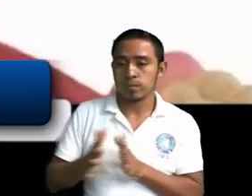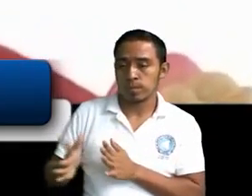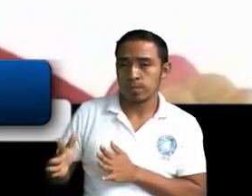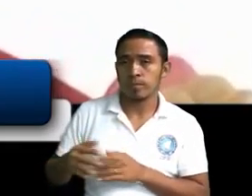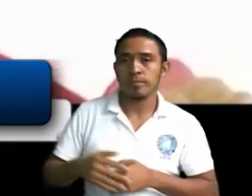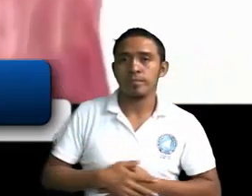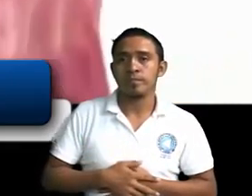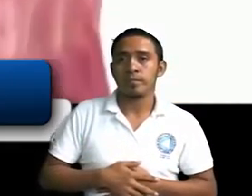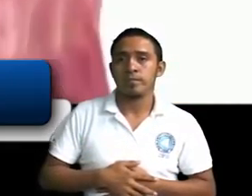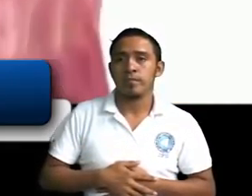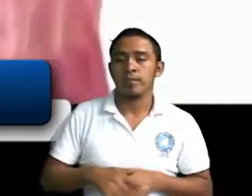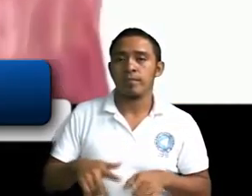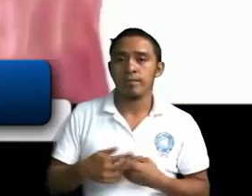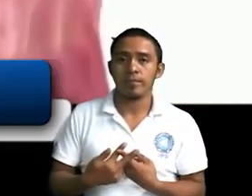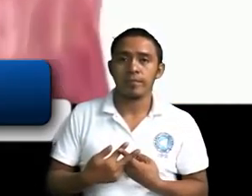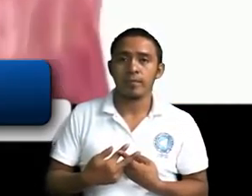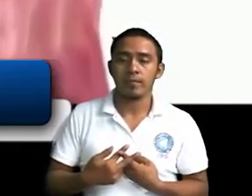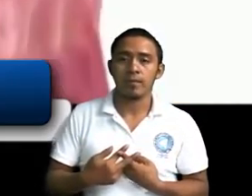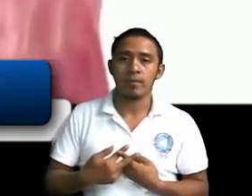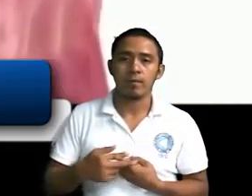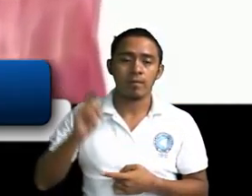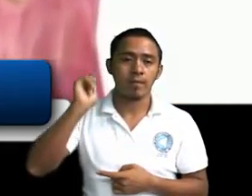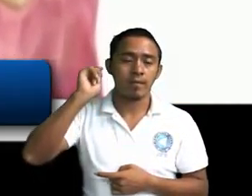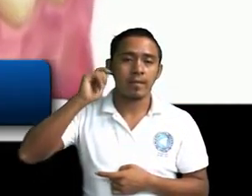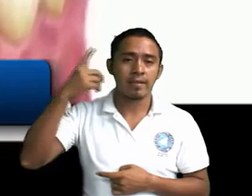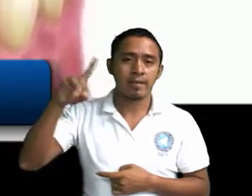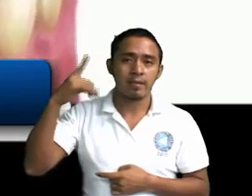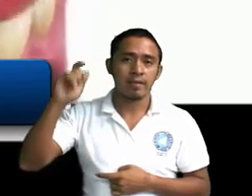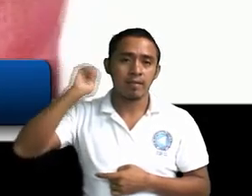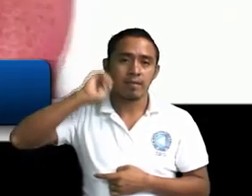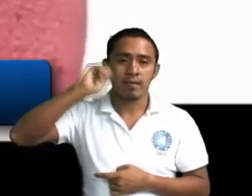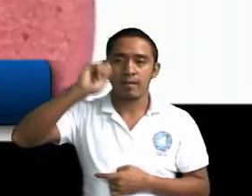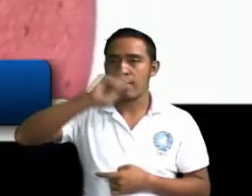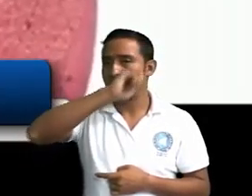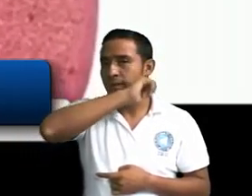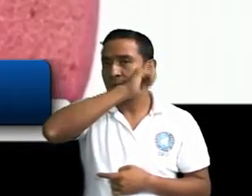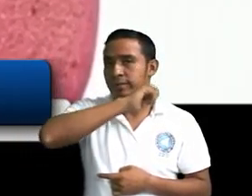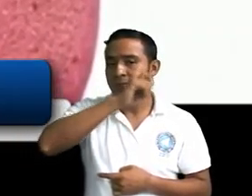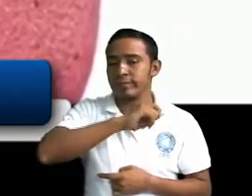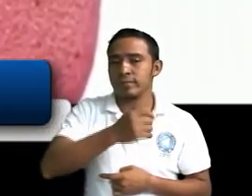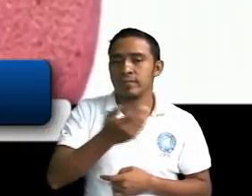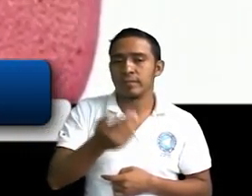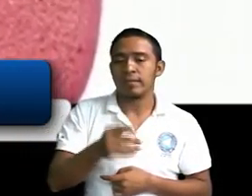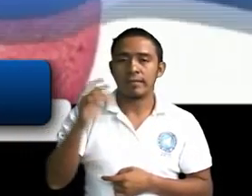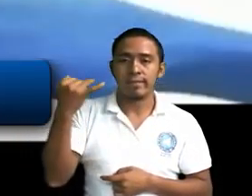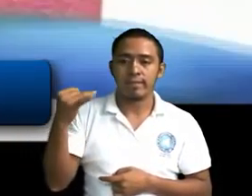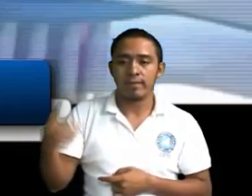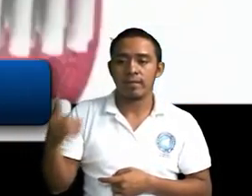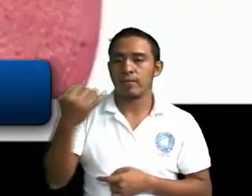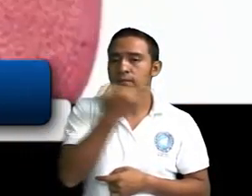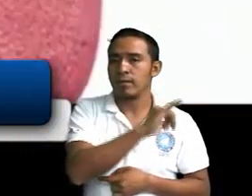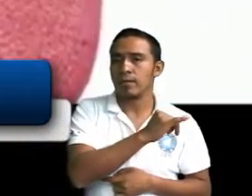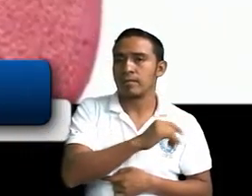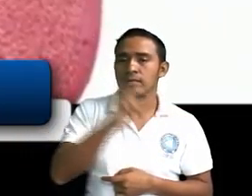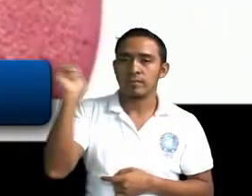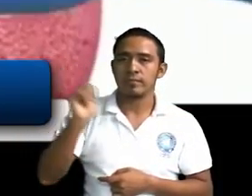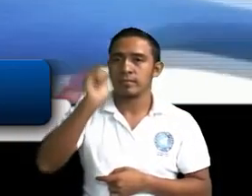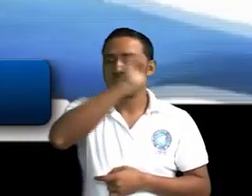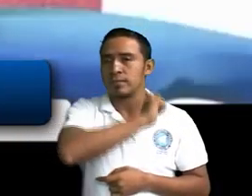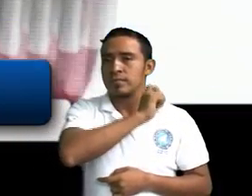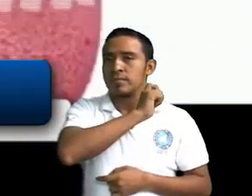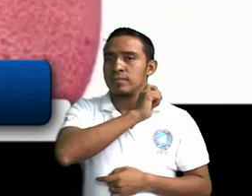empezar por ejemplo en el lado superior derecho continuar al lado superior izquierdo para así teniendo este orden